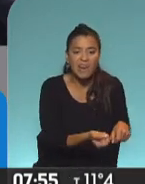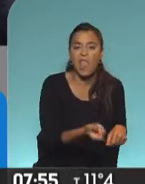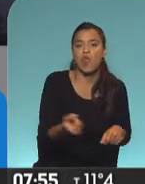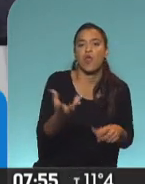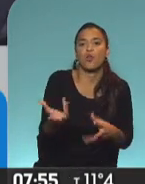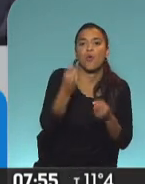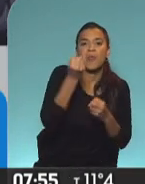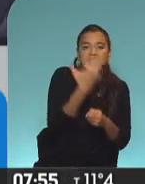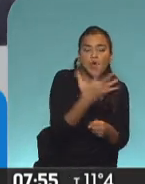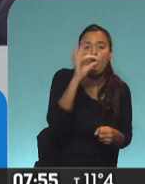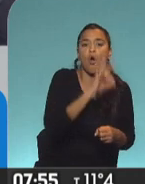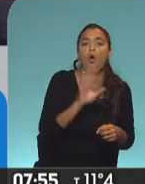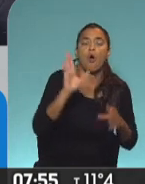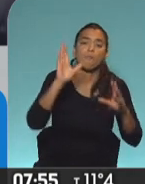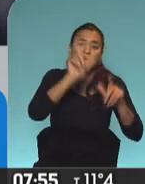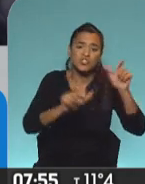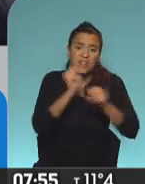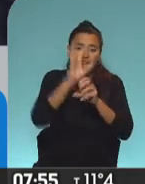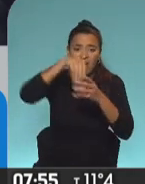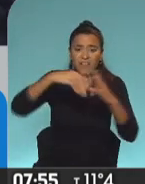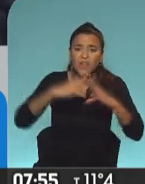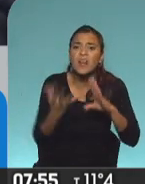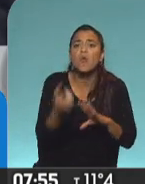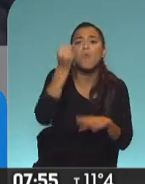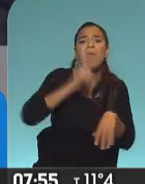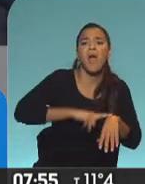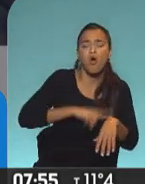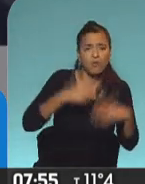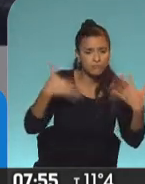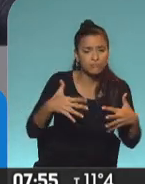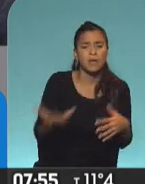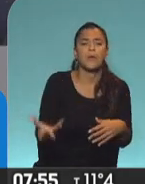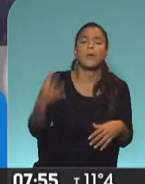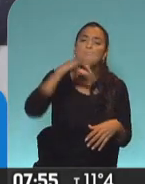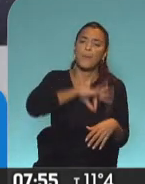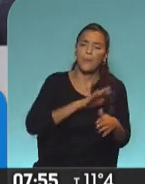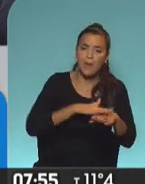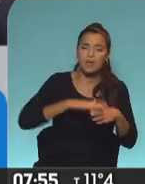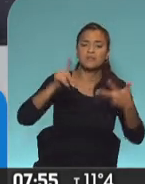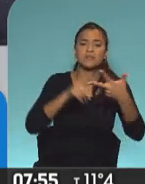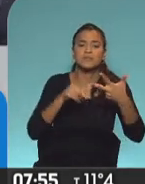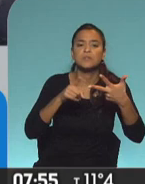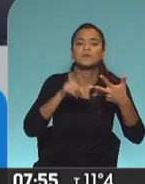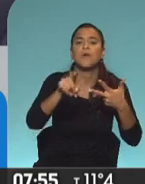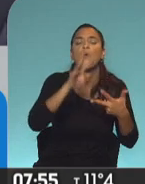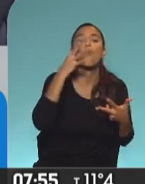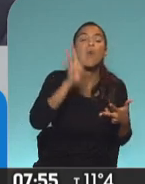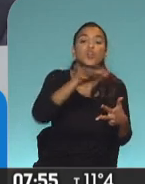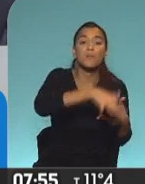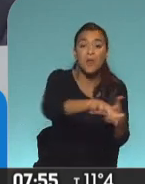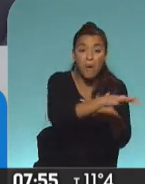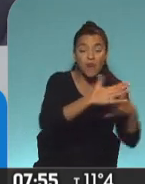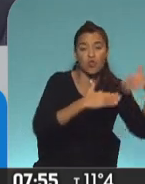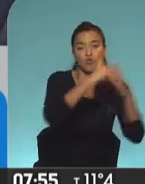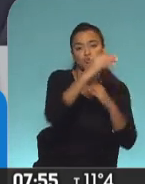o la persona que es empleada doméstica perdió horas y le va a costar recuperar, sostener un ingreso de base. Y el tercero es la urbanización de los 4.000 barrios donde viven